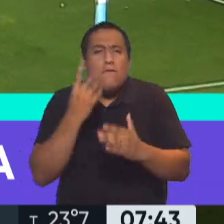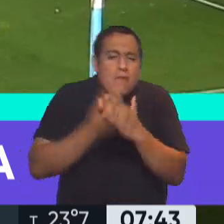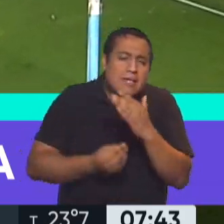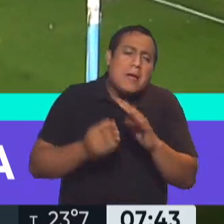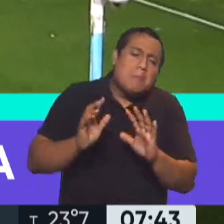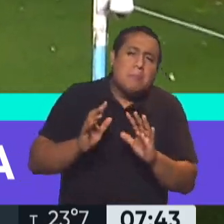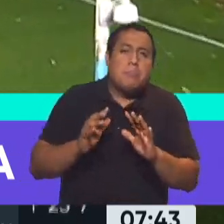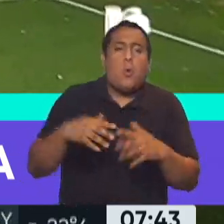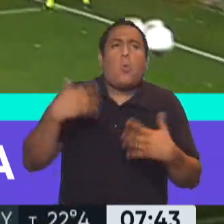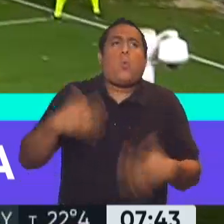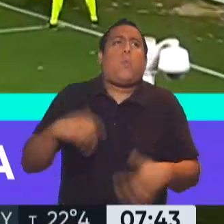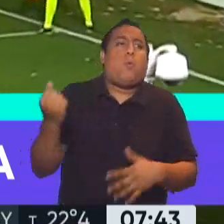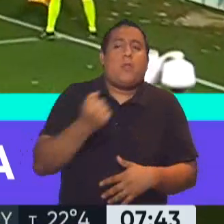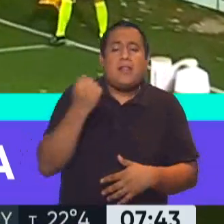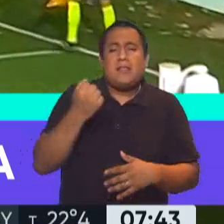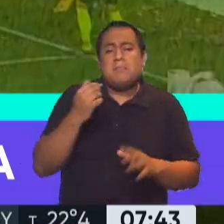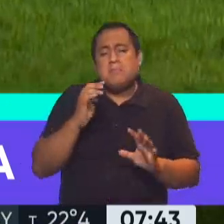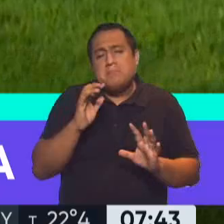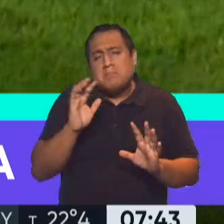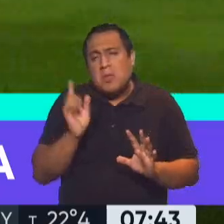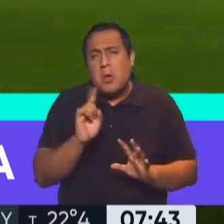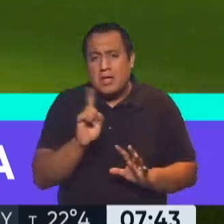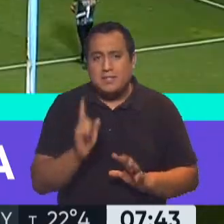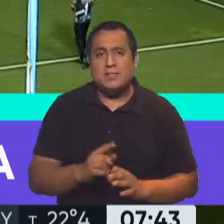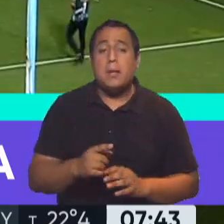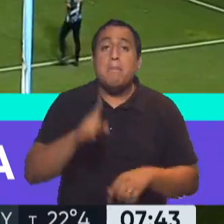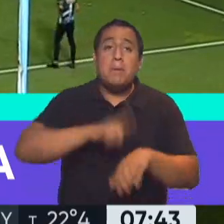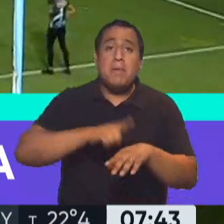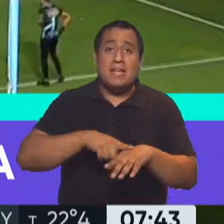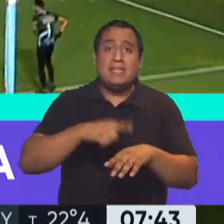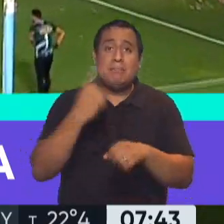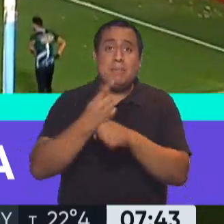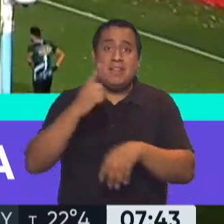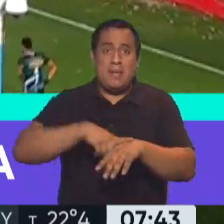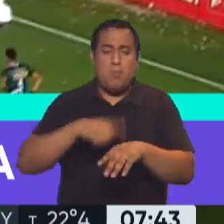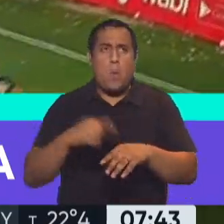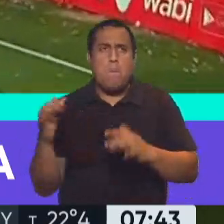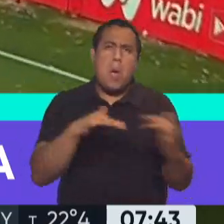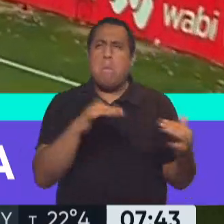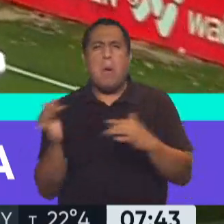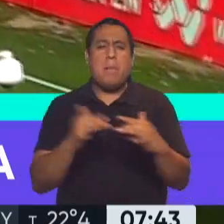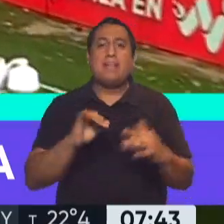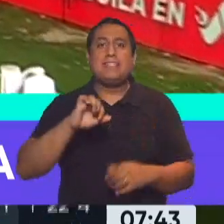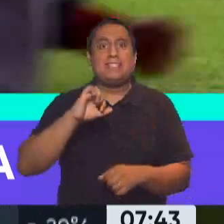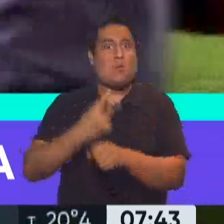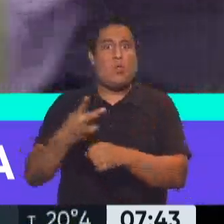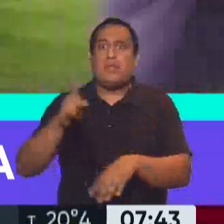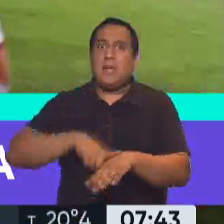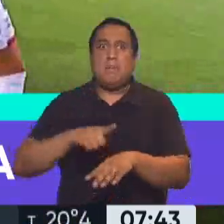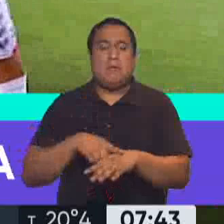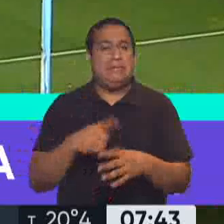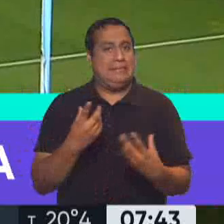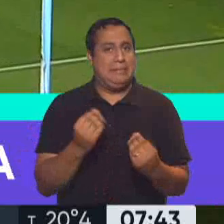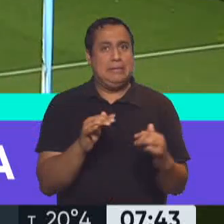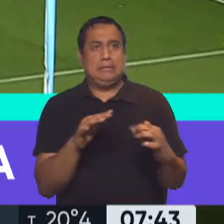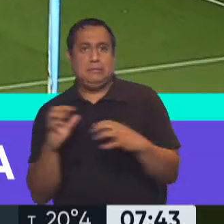con algún offside cobrado que fue offside y demás. El primer tiempo fue fantástico. El segundo tiempo me gusta estaba a mí mucho, muerto de miedo. Más allá